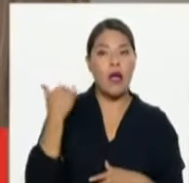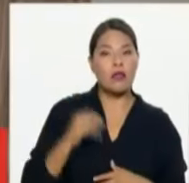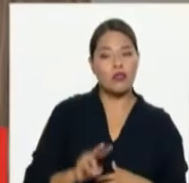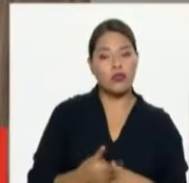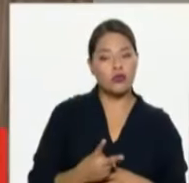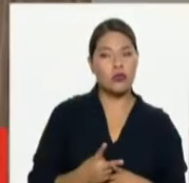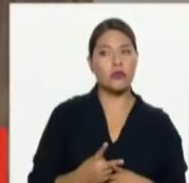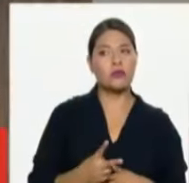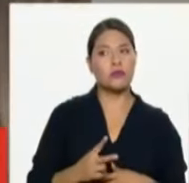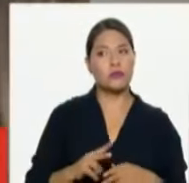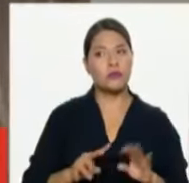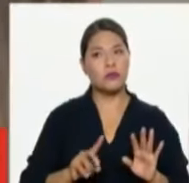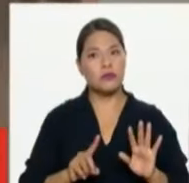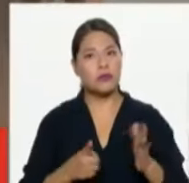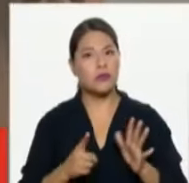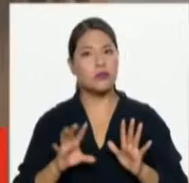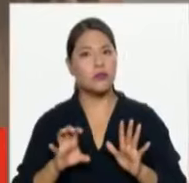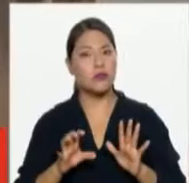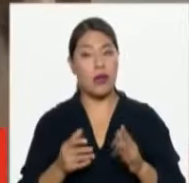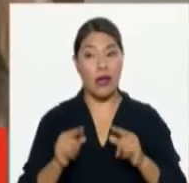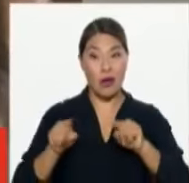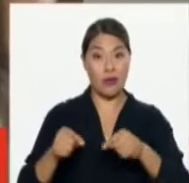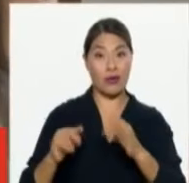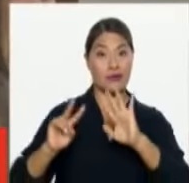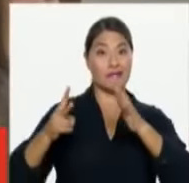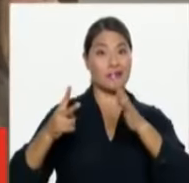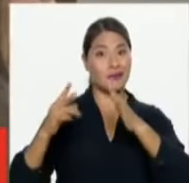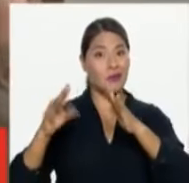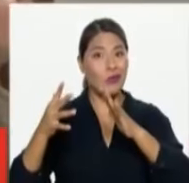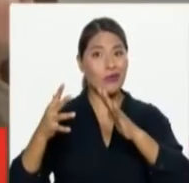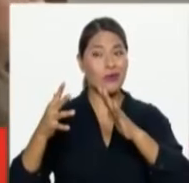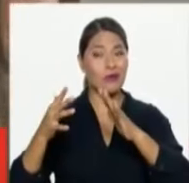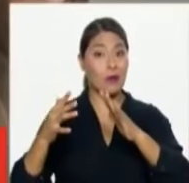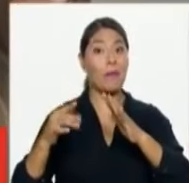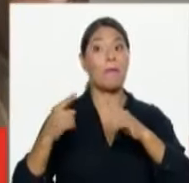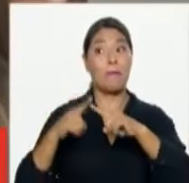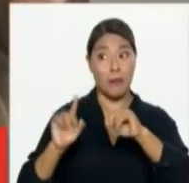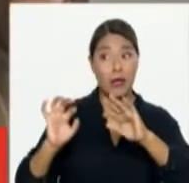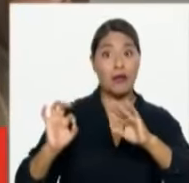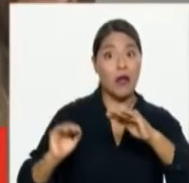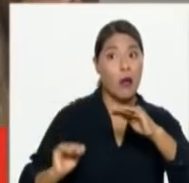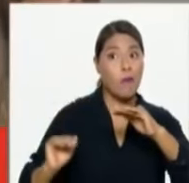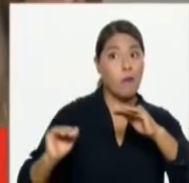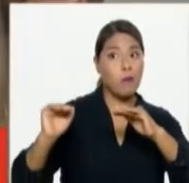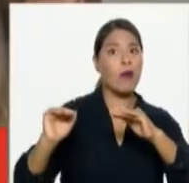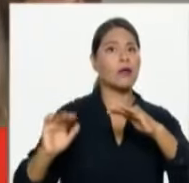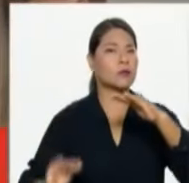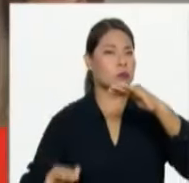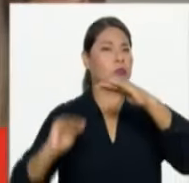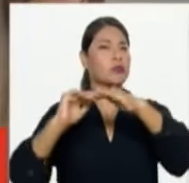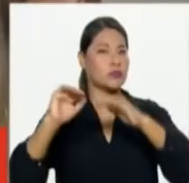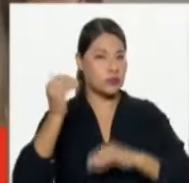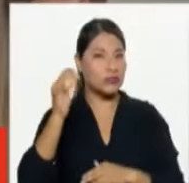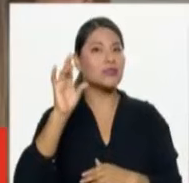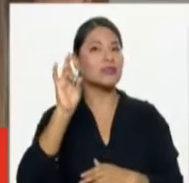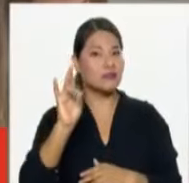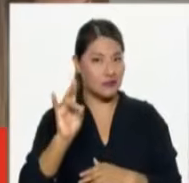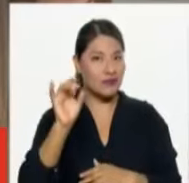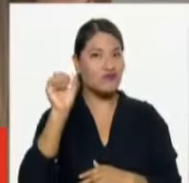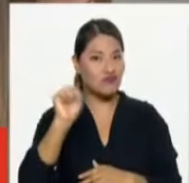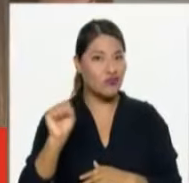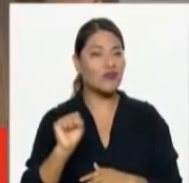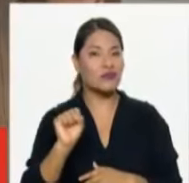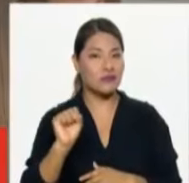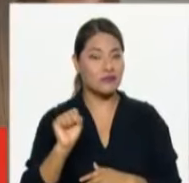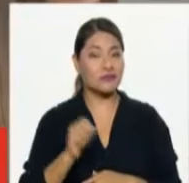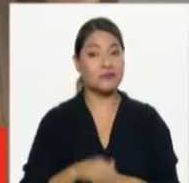pasó a 6.50, está pasando a 7.50, pero se va por lo menos a 17 soles. El alcalde de Lima,